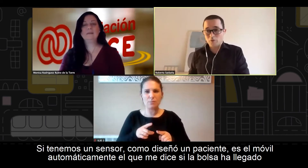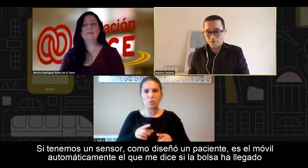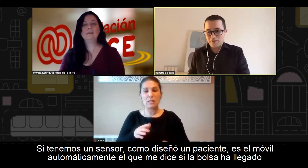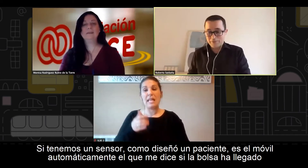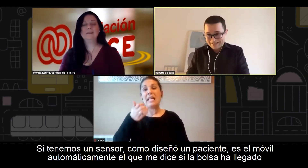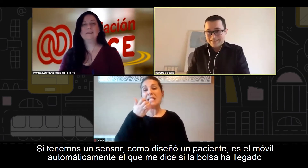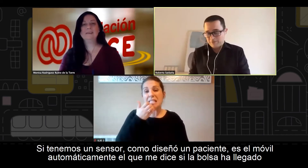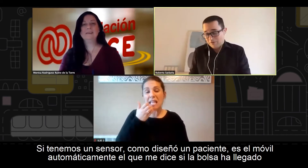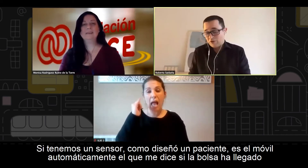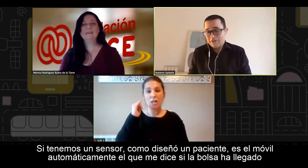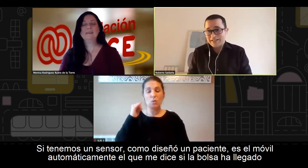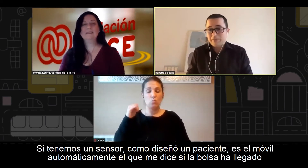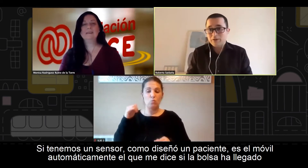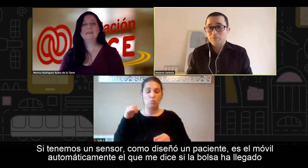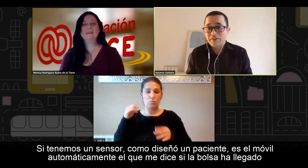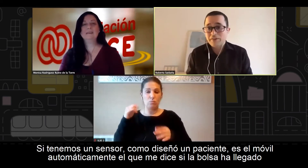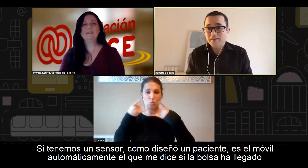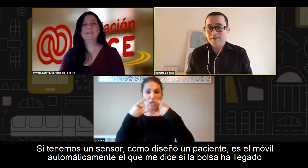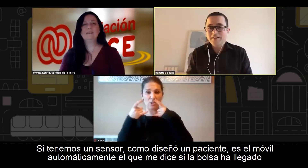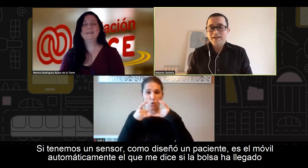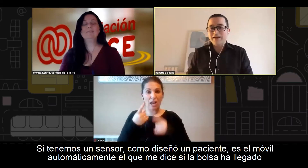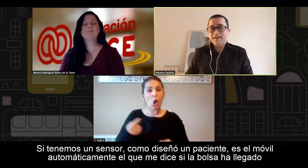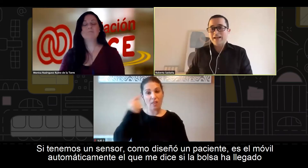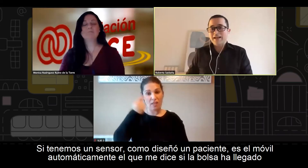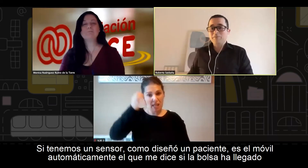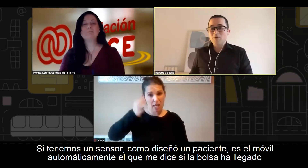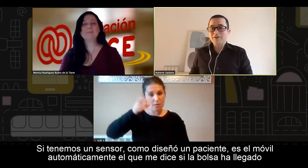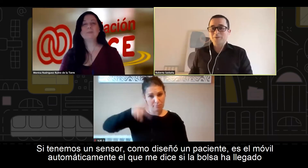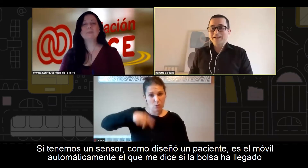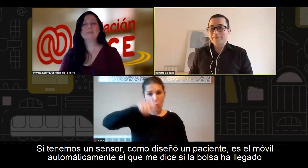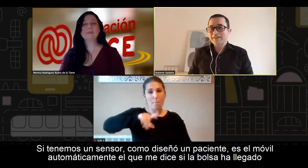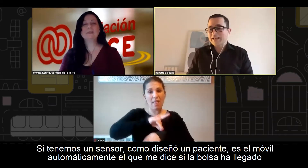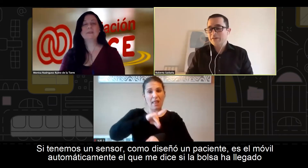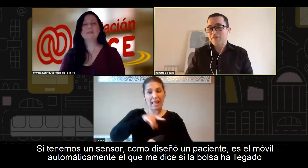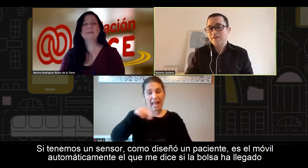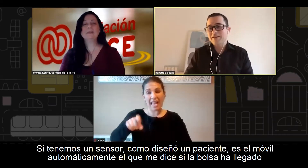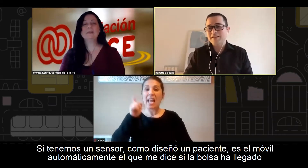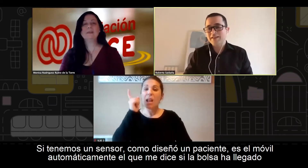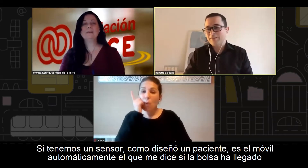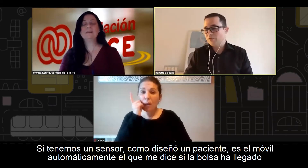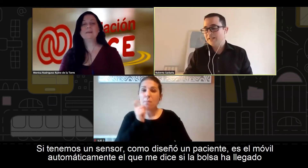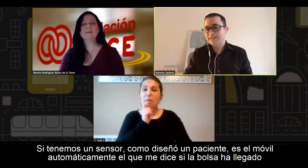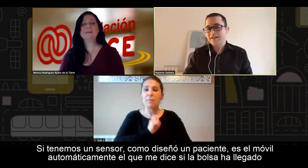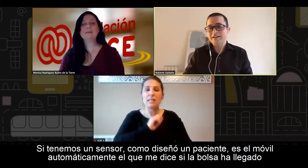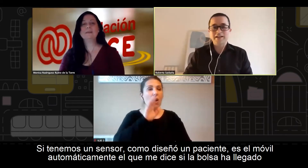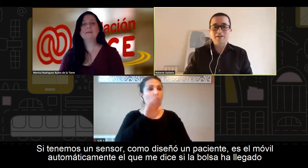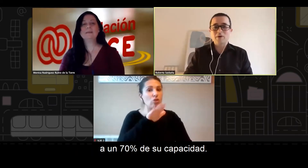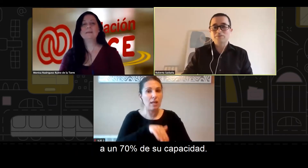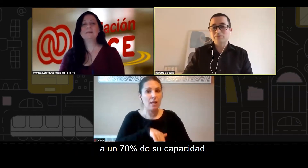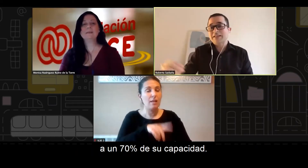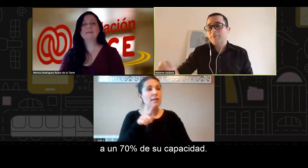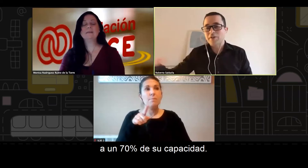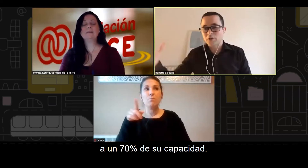como lo diseñó literalmente un paciente, es el móvil automáticamente el que me dice si la bolsa ya ha llegado a